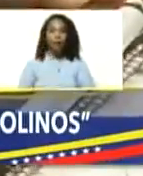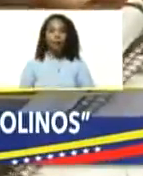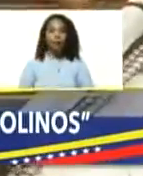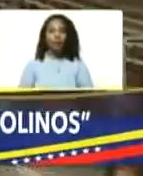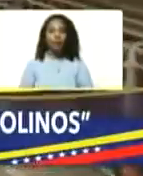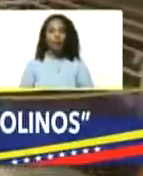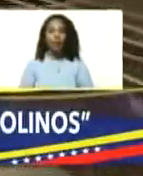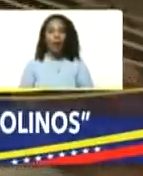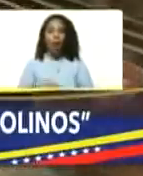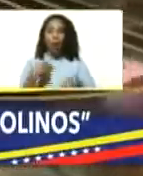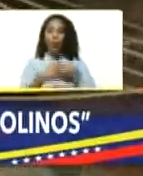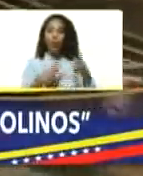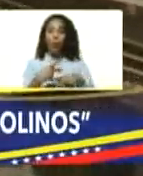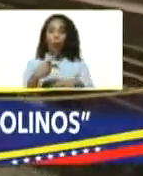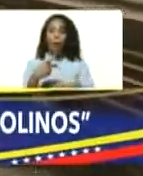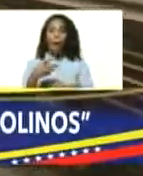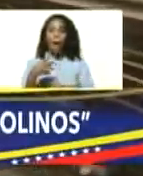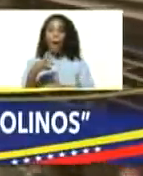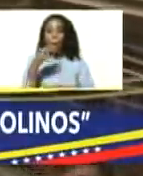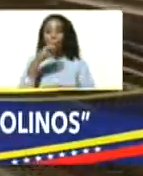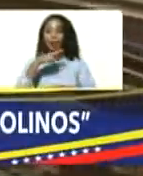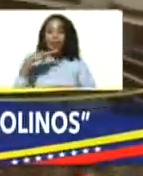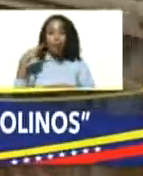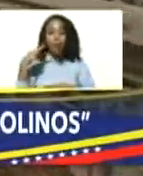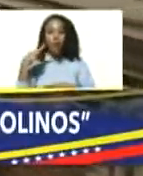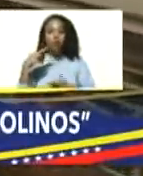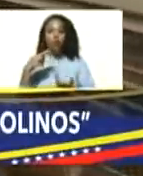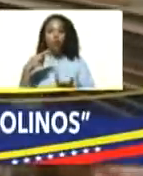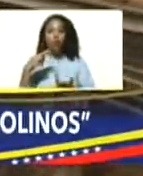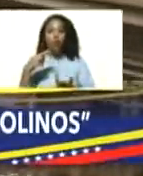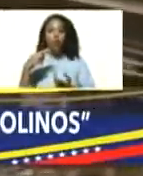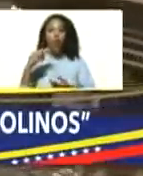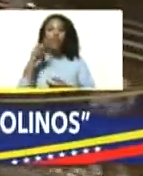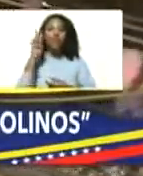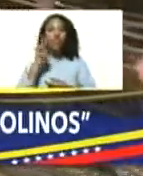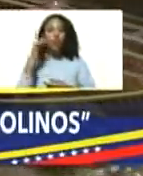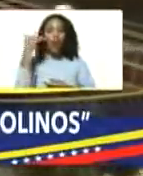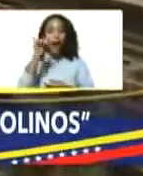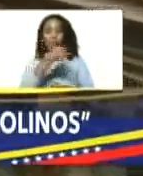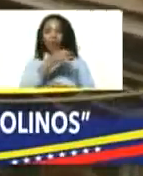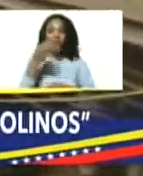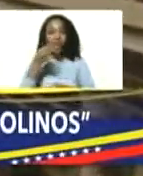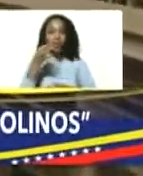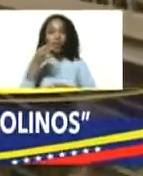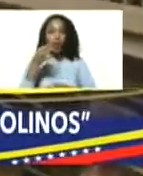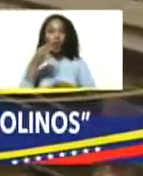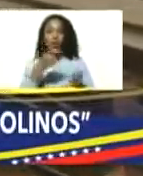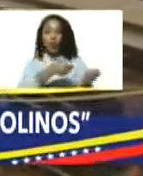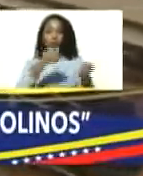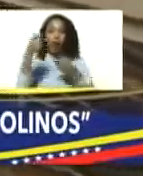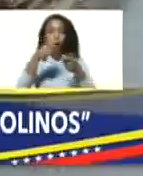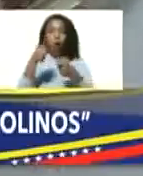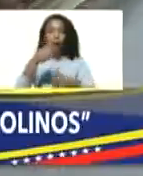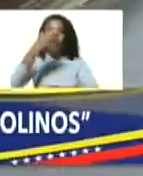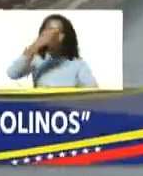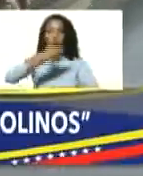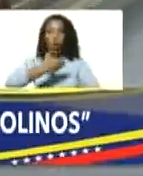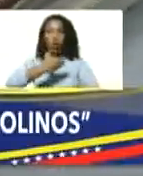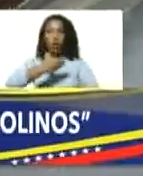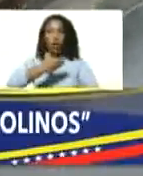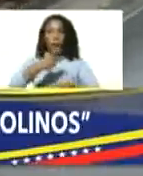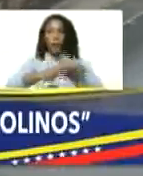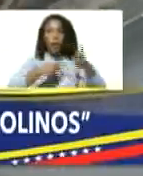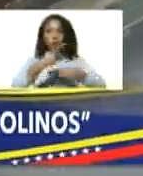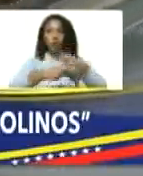producimos miel producimos un vino que tiene una calidad de exportación pero con la fruta con lo que se